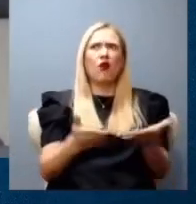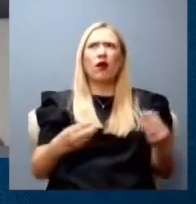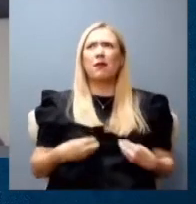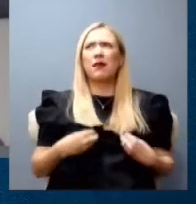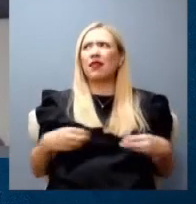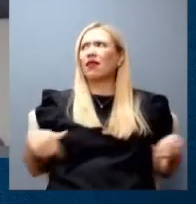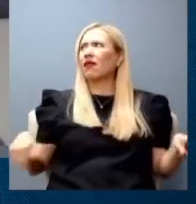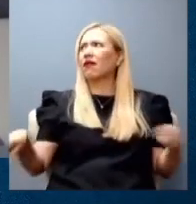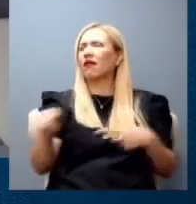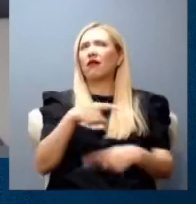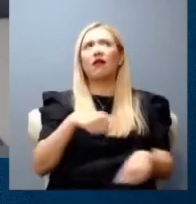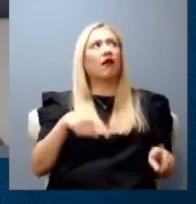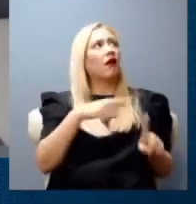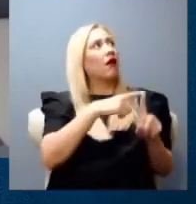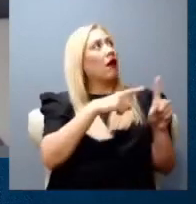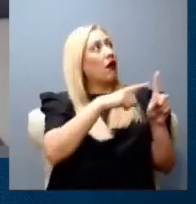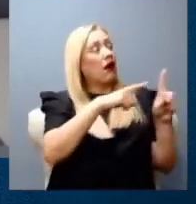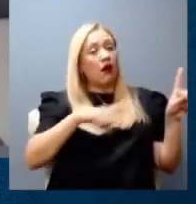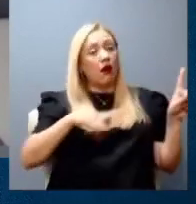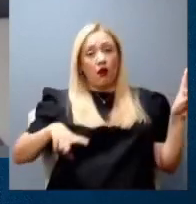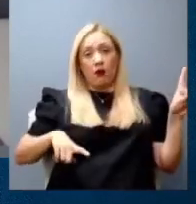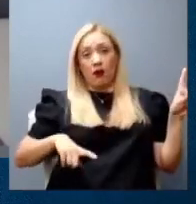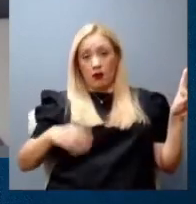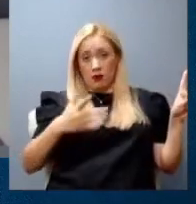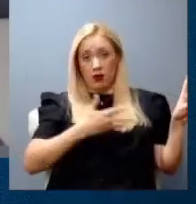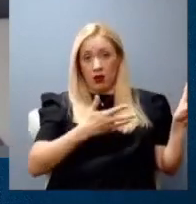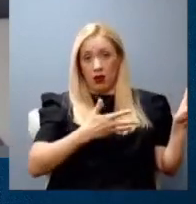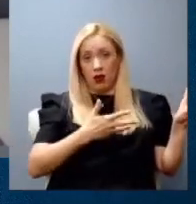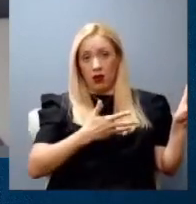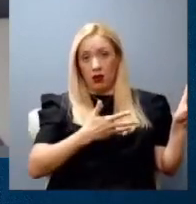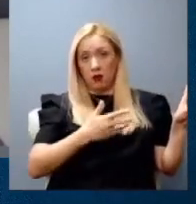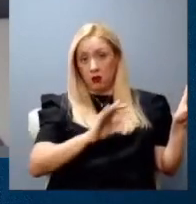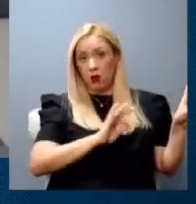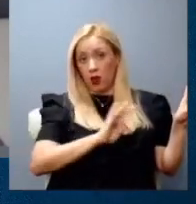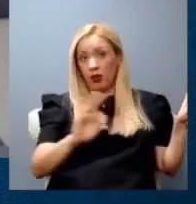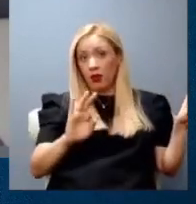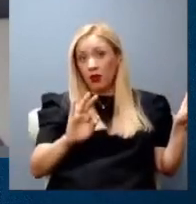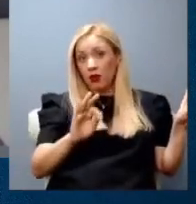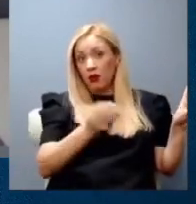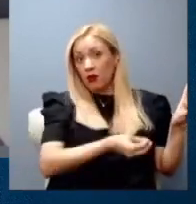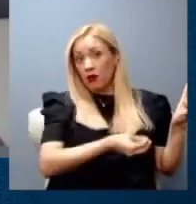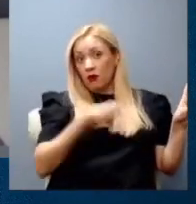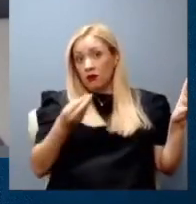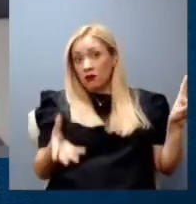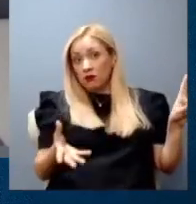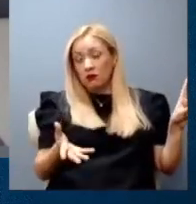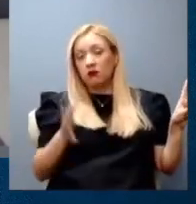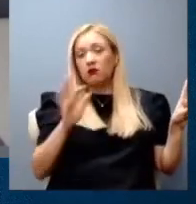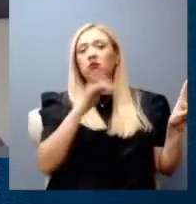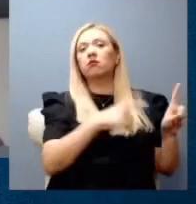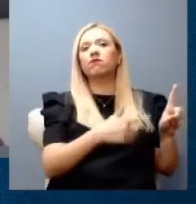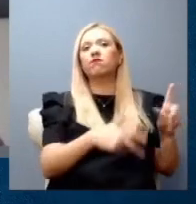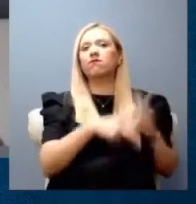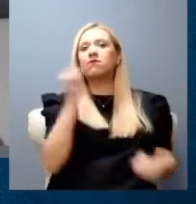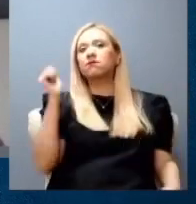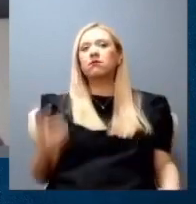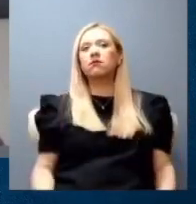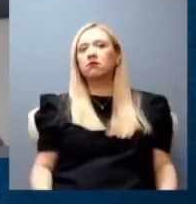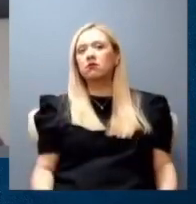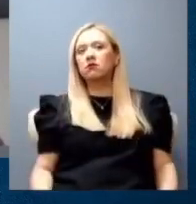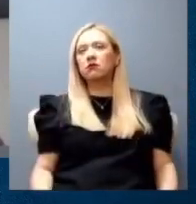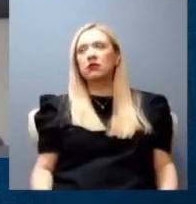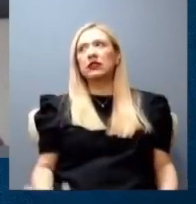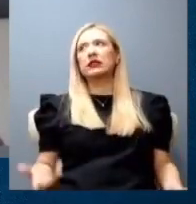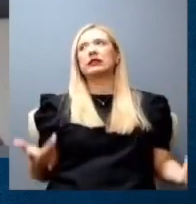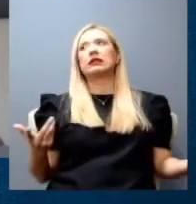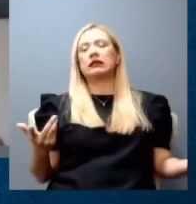Estado realmente es capaz de cumplirle a las víctimas, porque creo que aquí hay algo fundamental y es que la reparación también